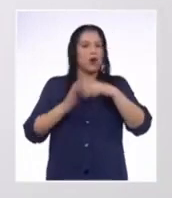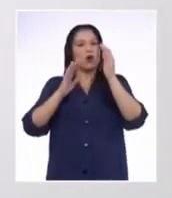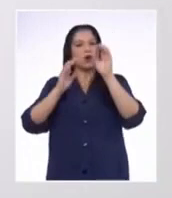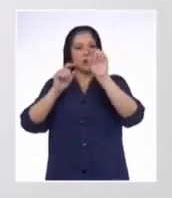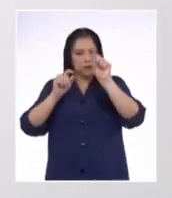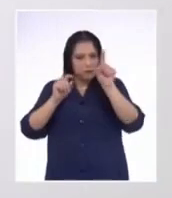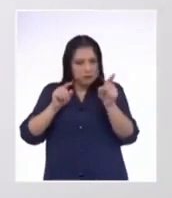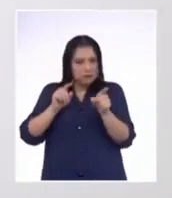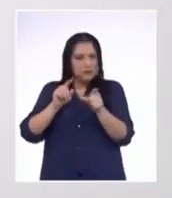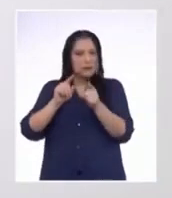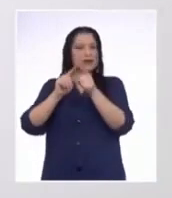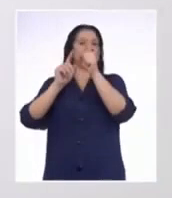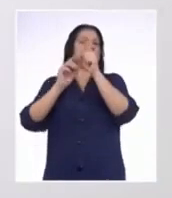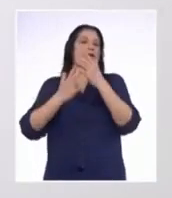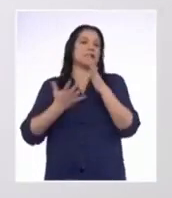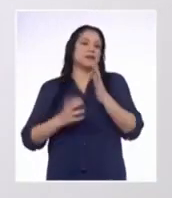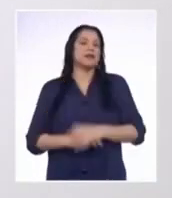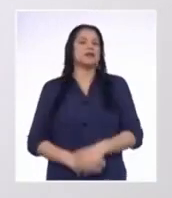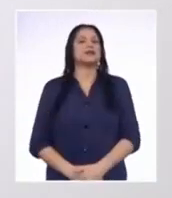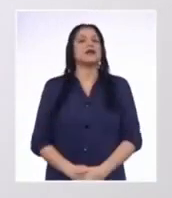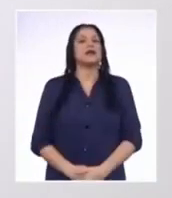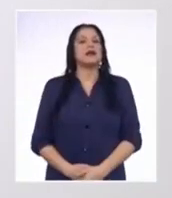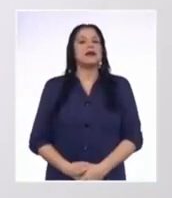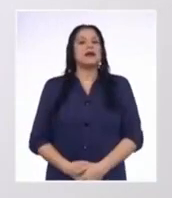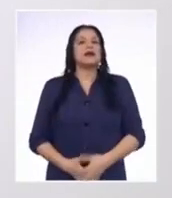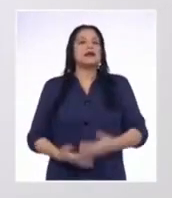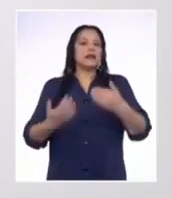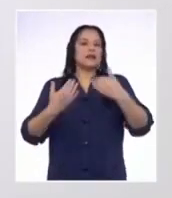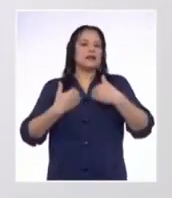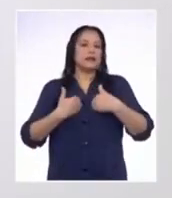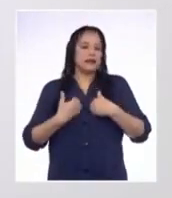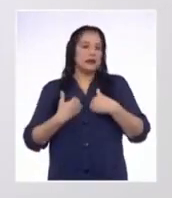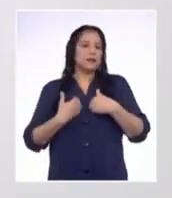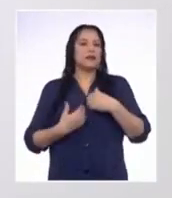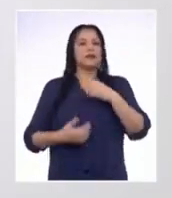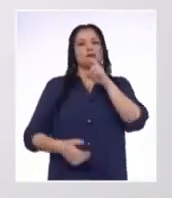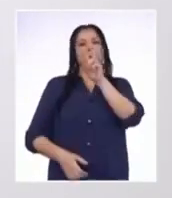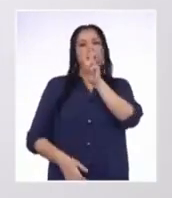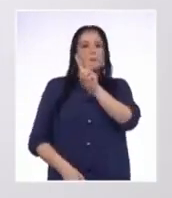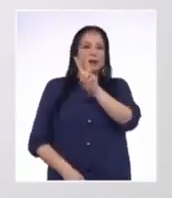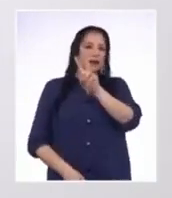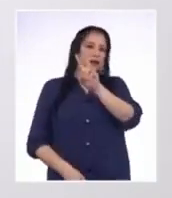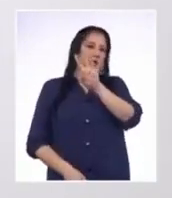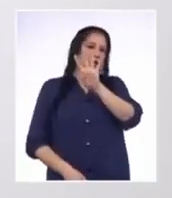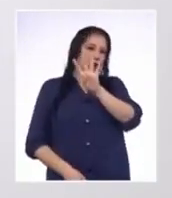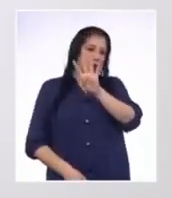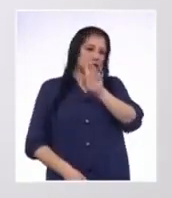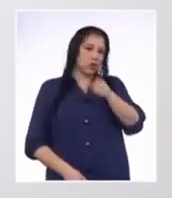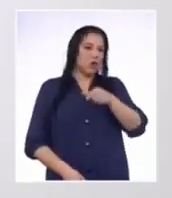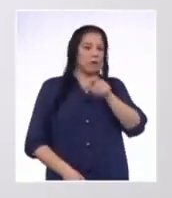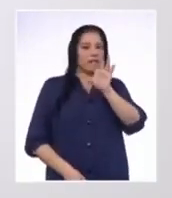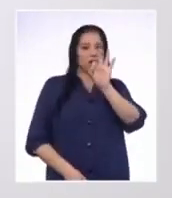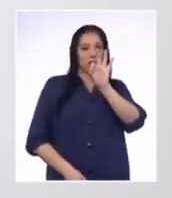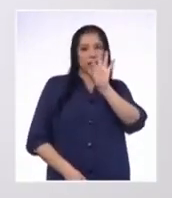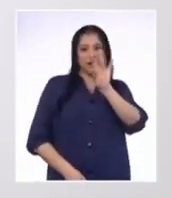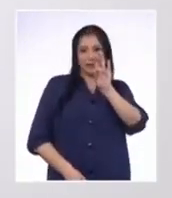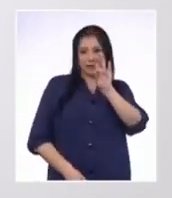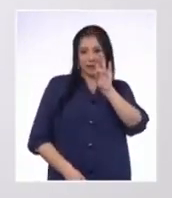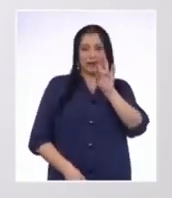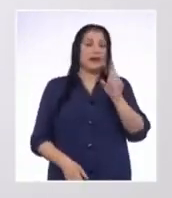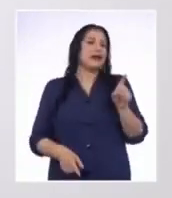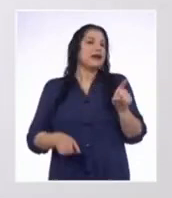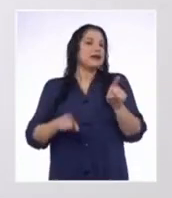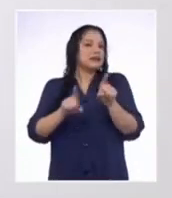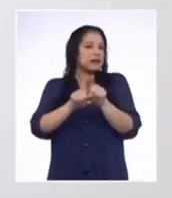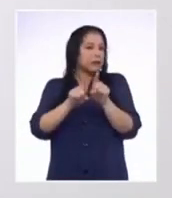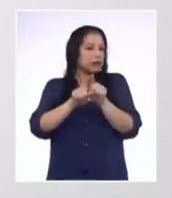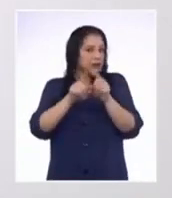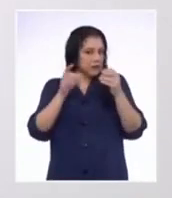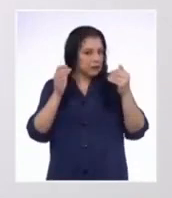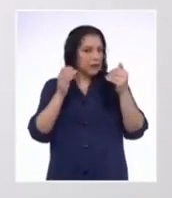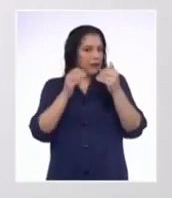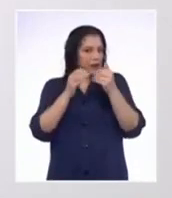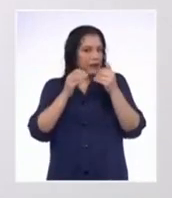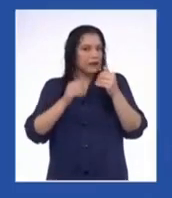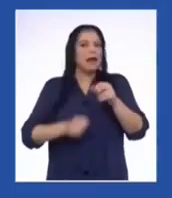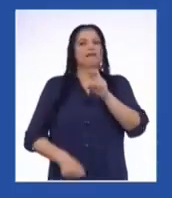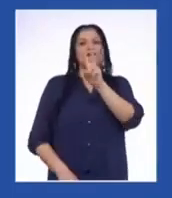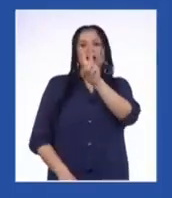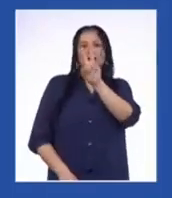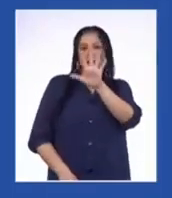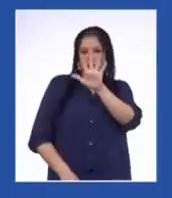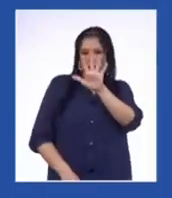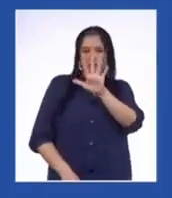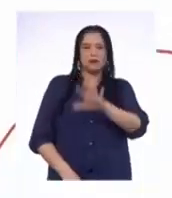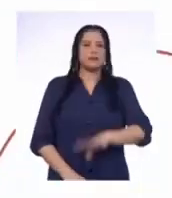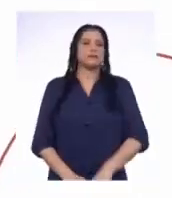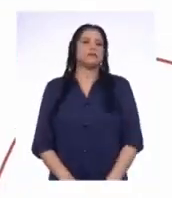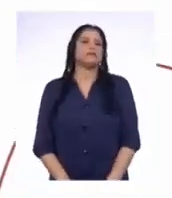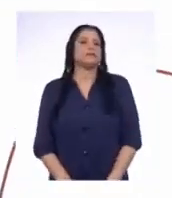entero. Aproximando al entero, tendríamos que 24 enteros 97 centésimos se aproxima a